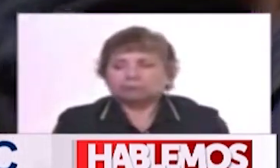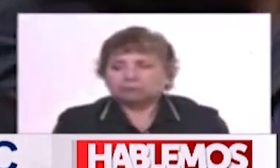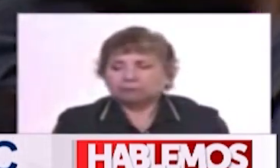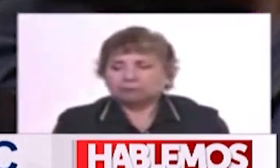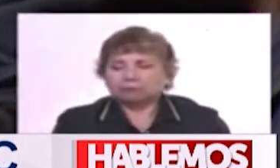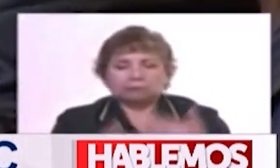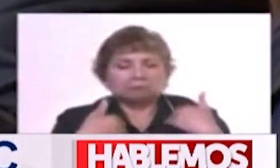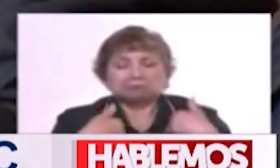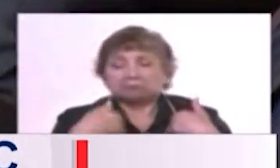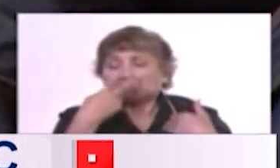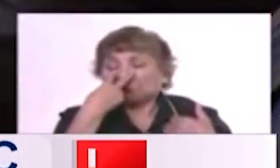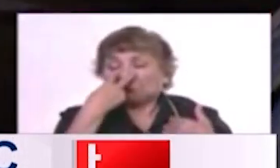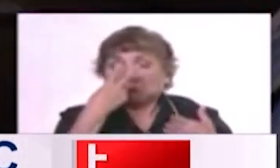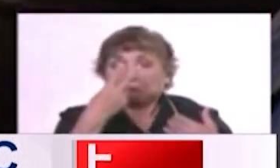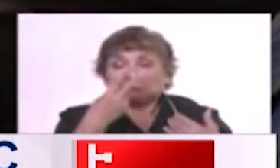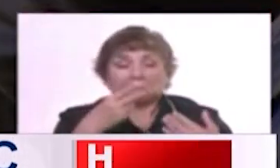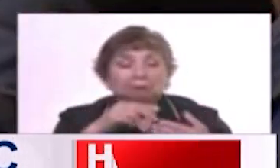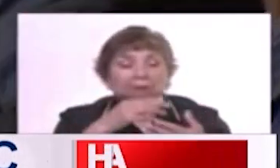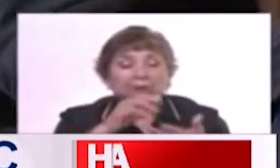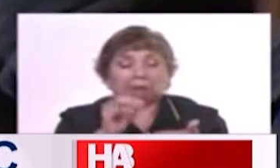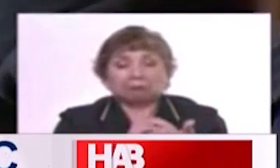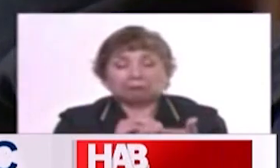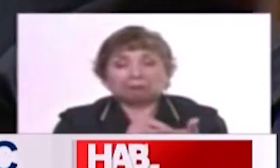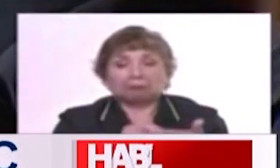No veo en los escritos,